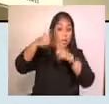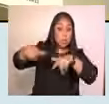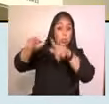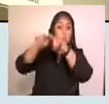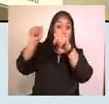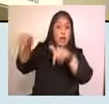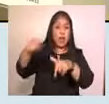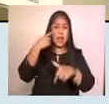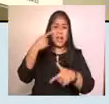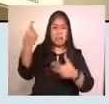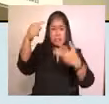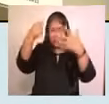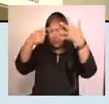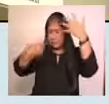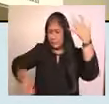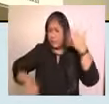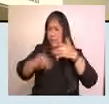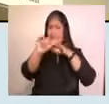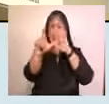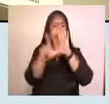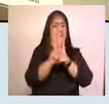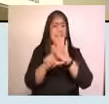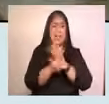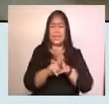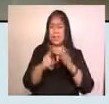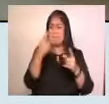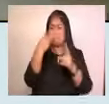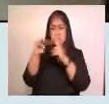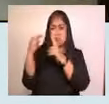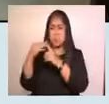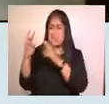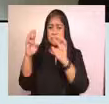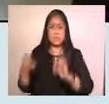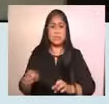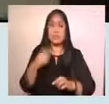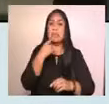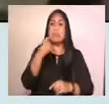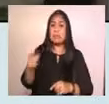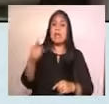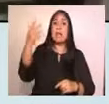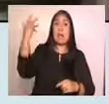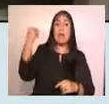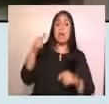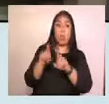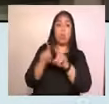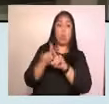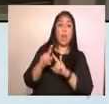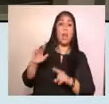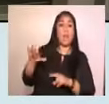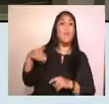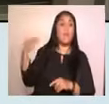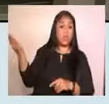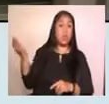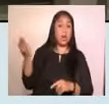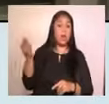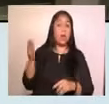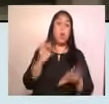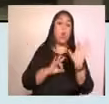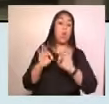se perpetraron delitos tan terribles como los que los privados de libertad cometieron afuera o en ocasiones